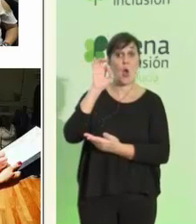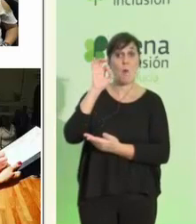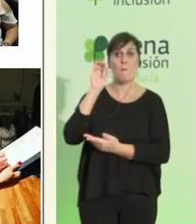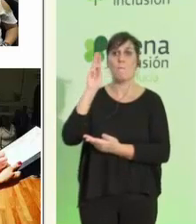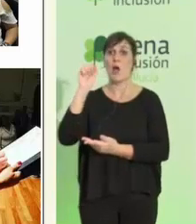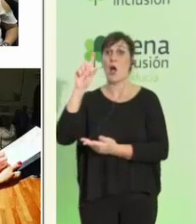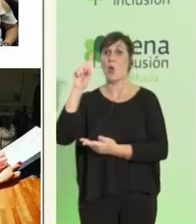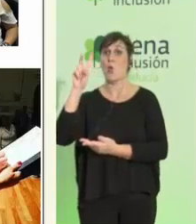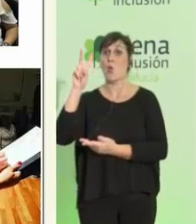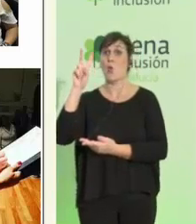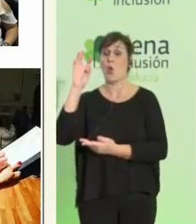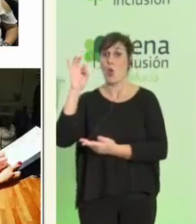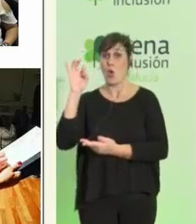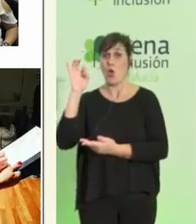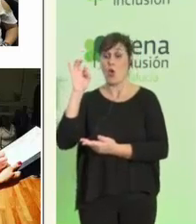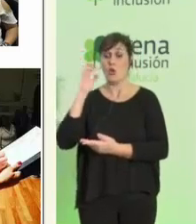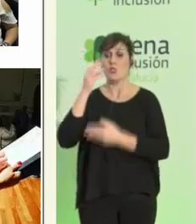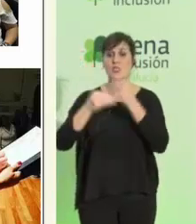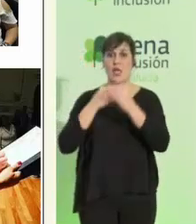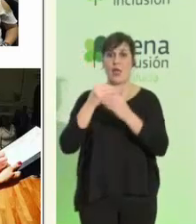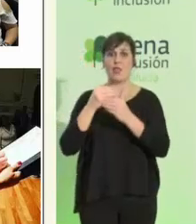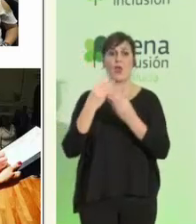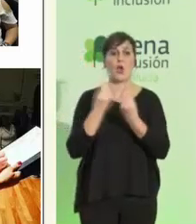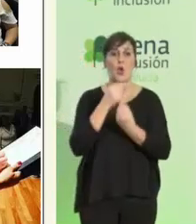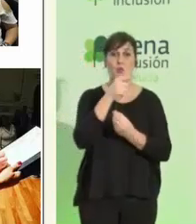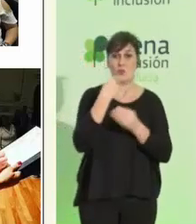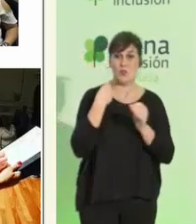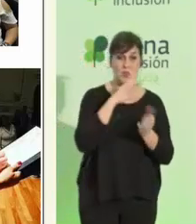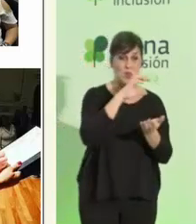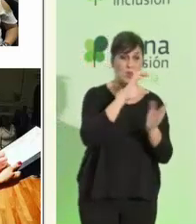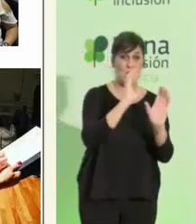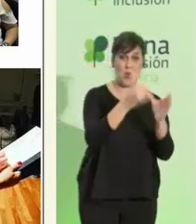eso se hace a través de ese consejo.